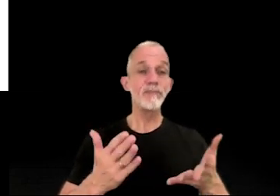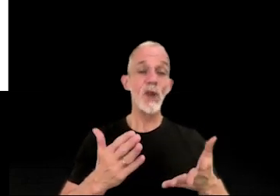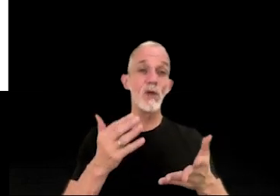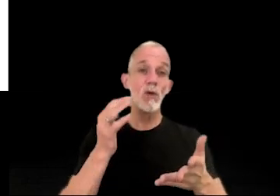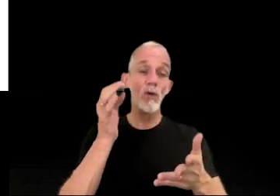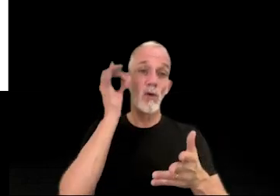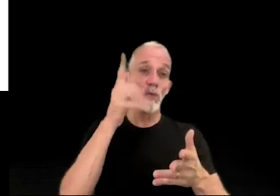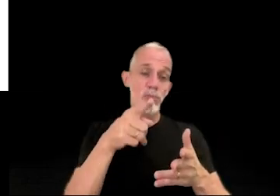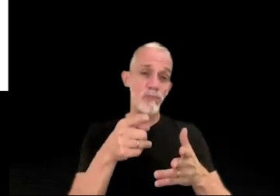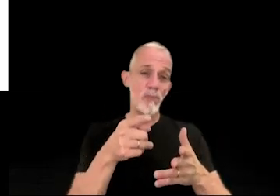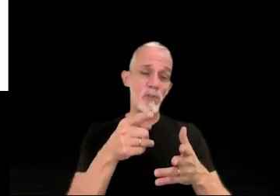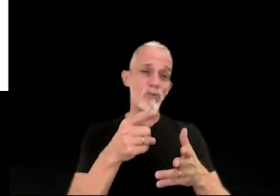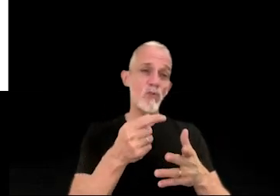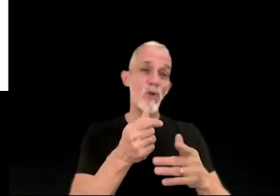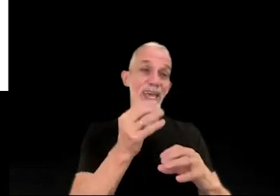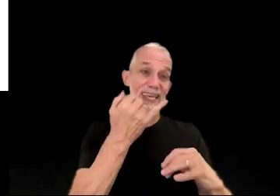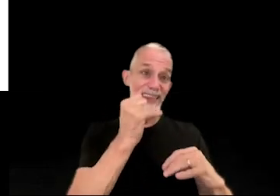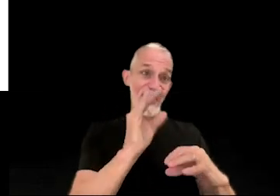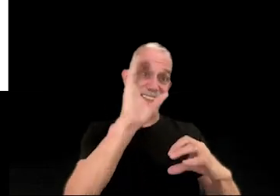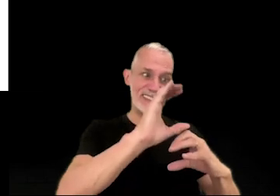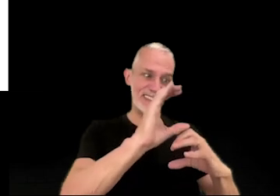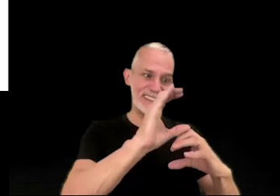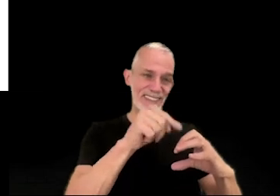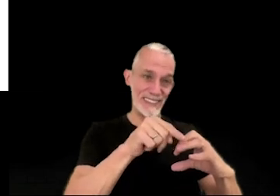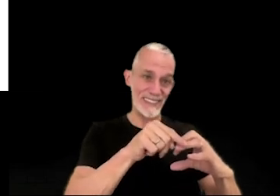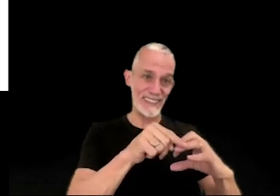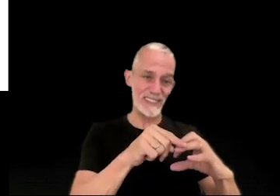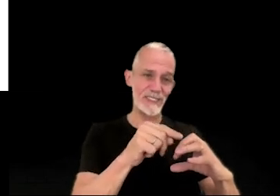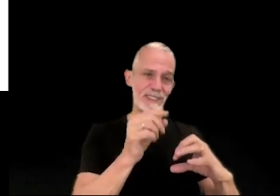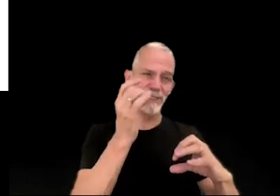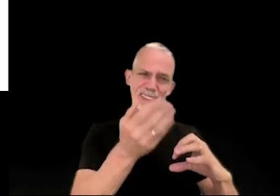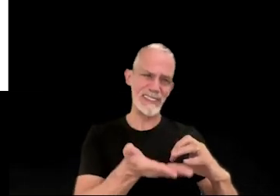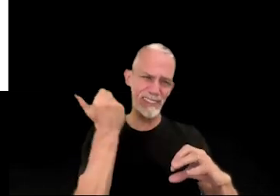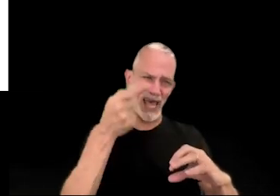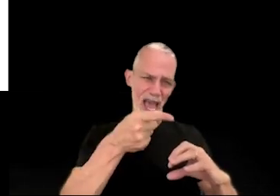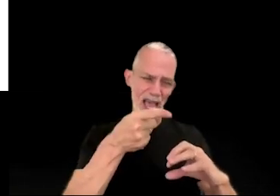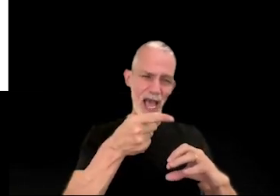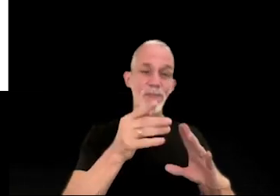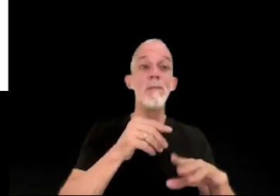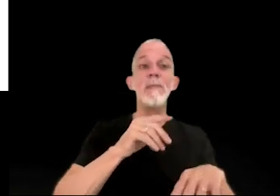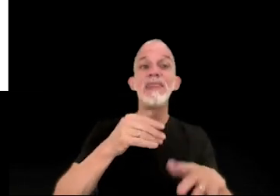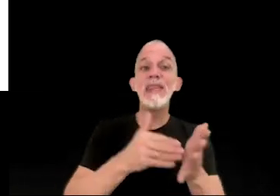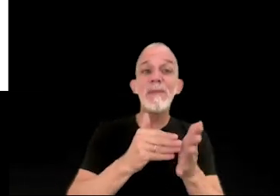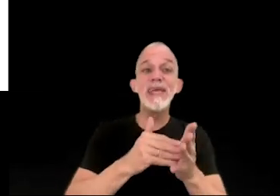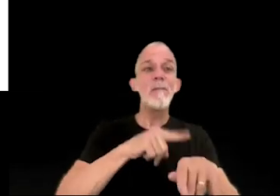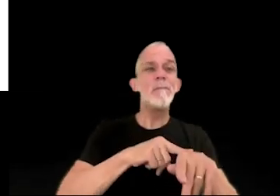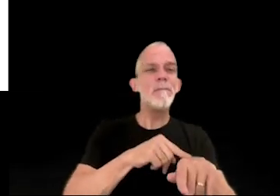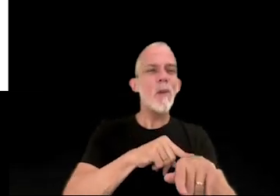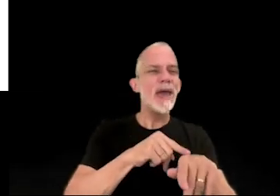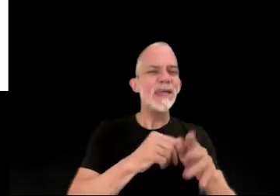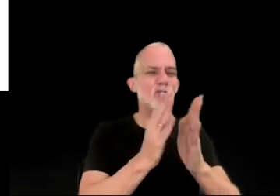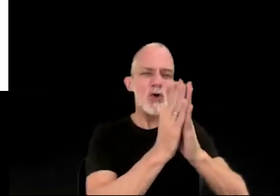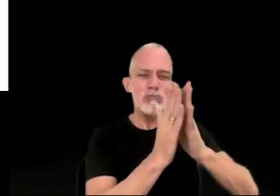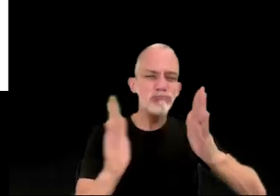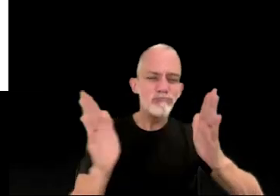los capitalizables. Esa condonación depende del momento en que yo adhiera y del tipo de plan que yo use.